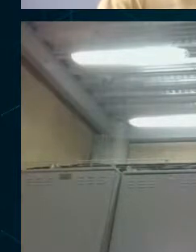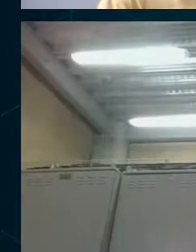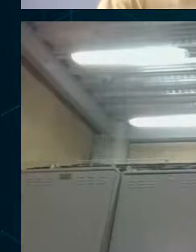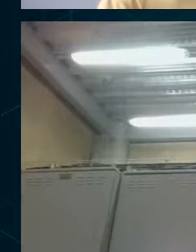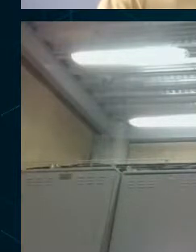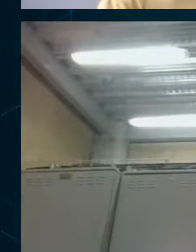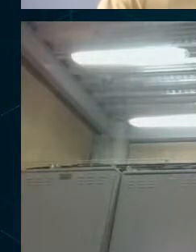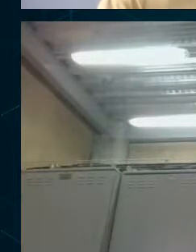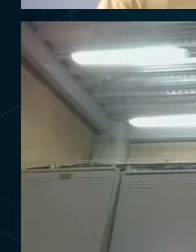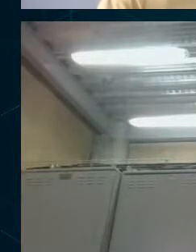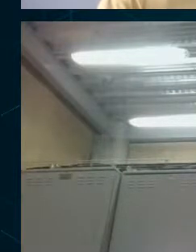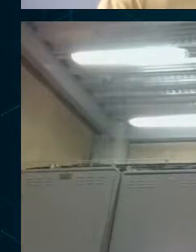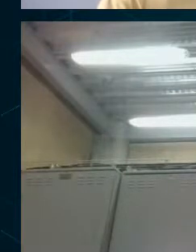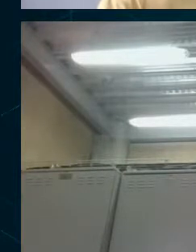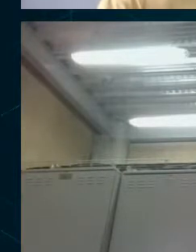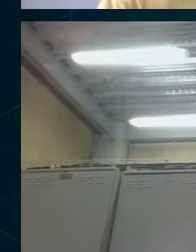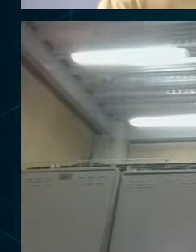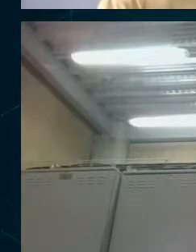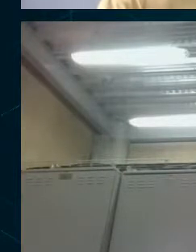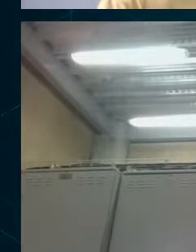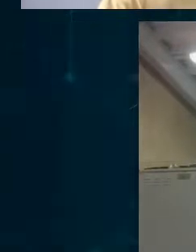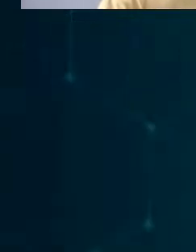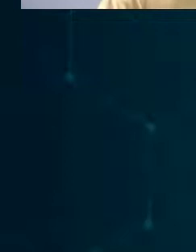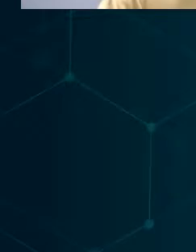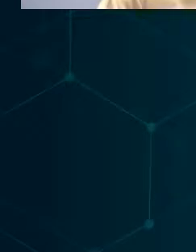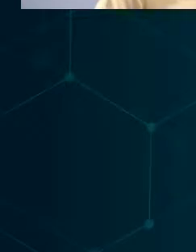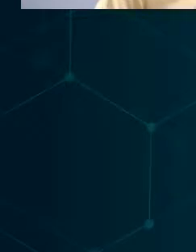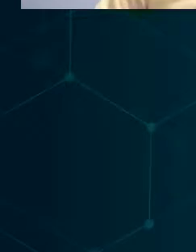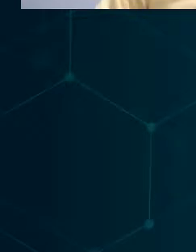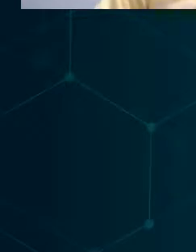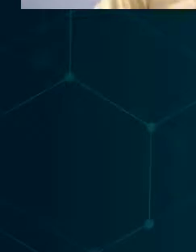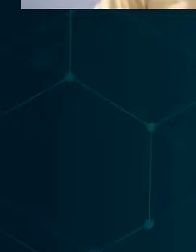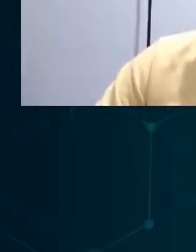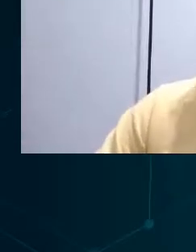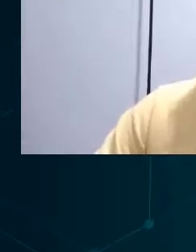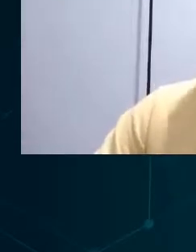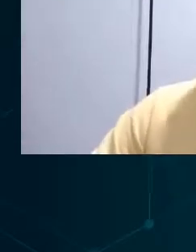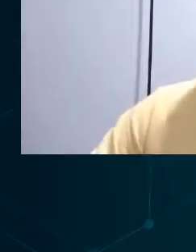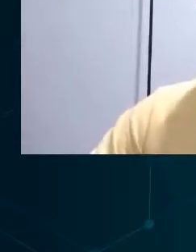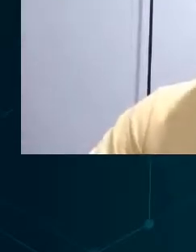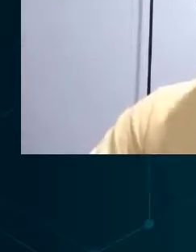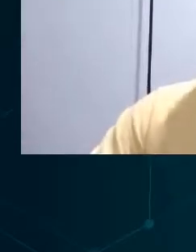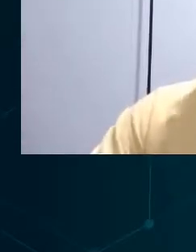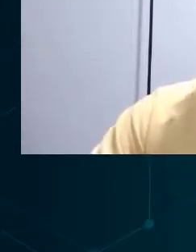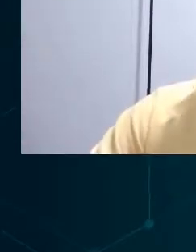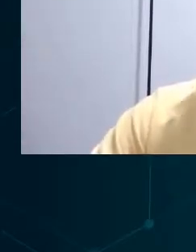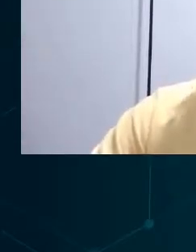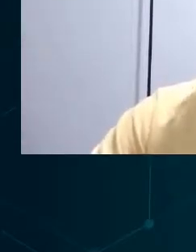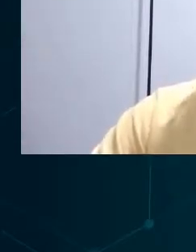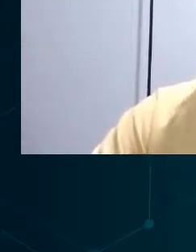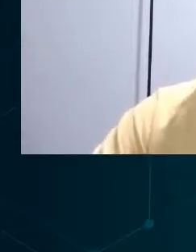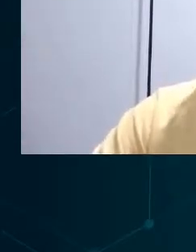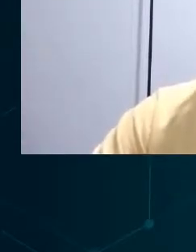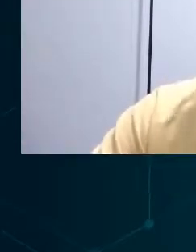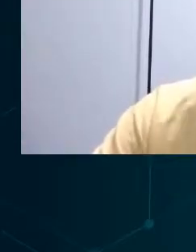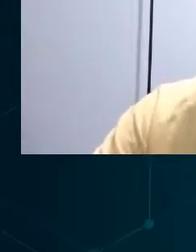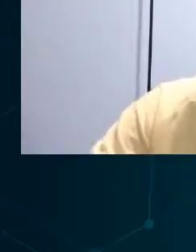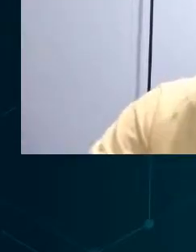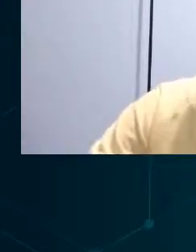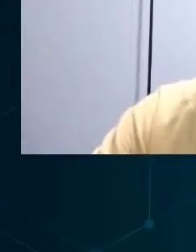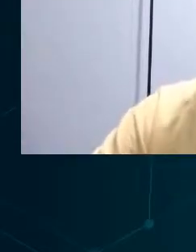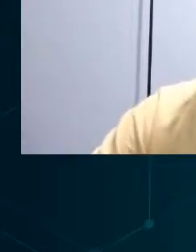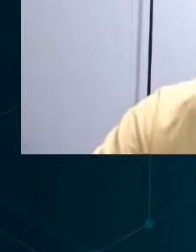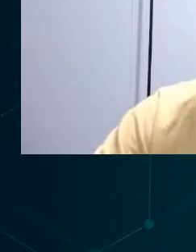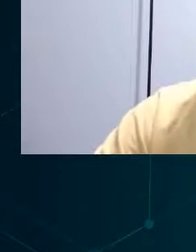de la charla vamos a tener un espacio para atender las inquietudes y no se preocupen si de pronto en ese espacio no alcanzamos a atenderlas todas.